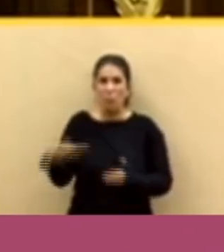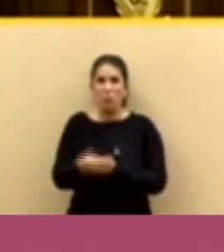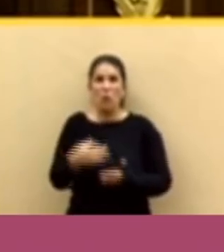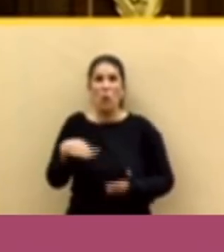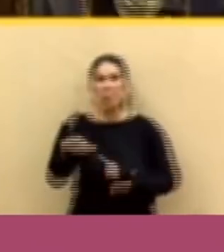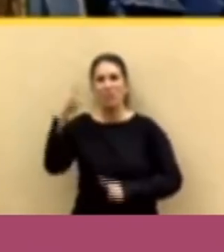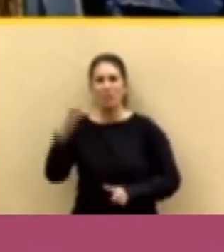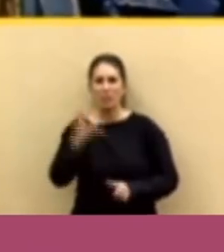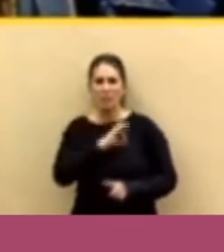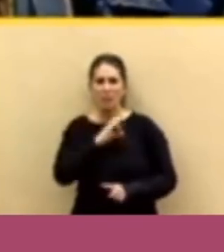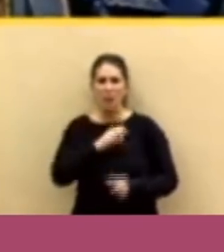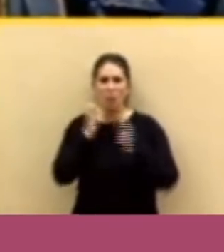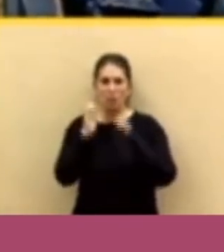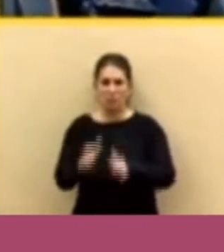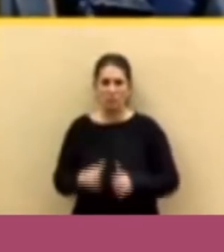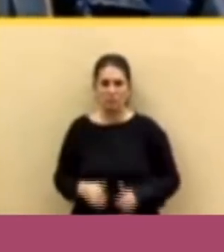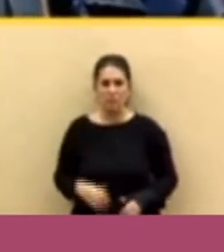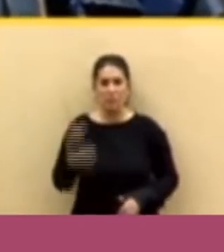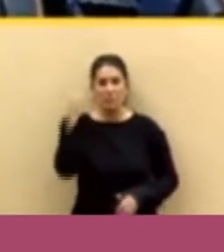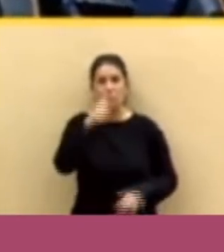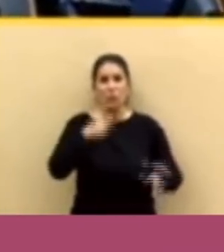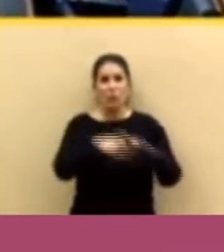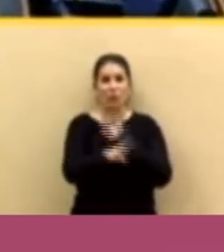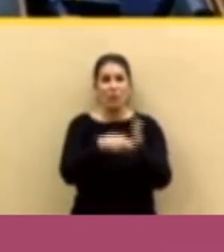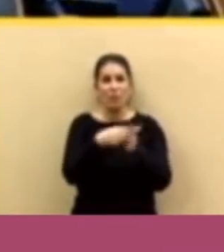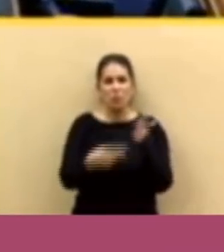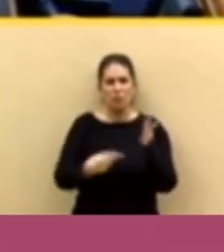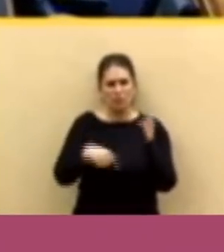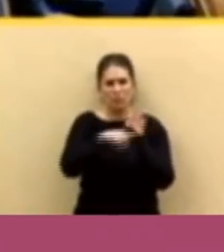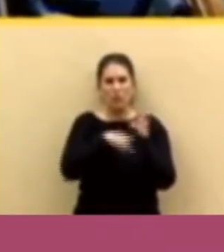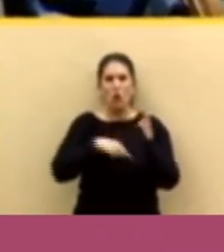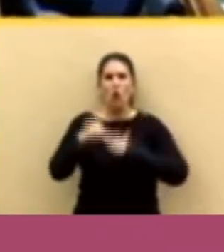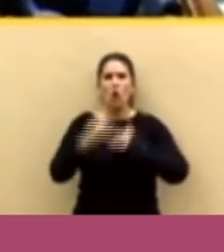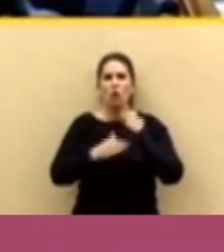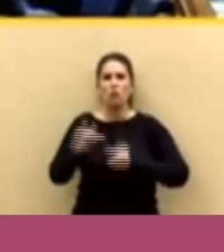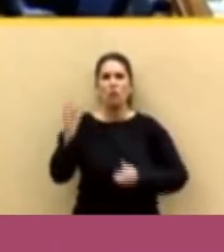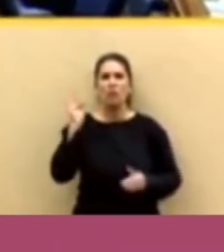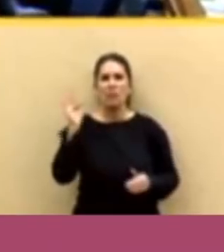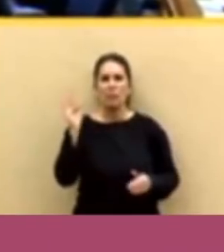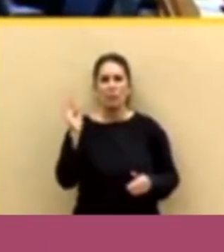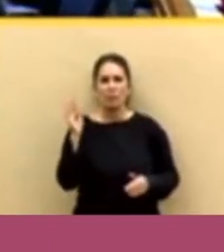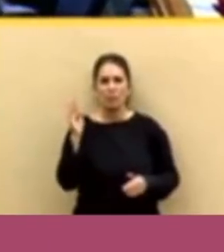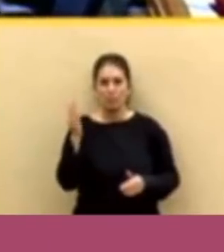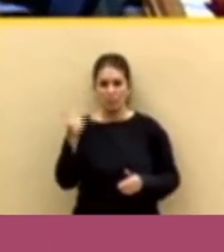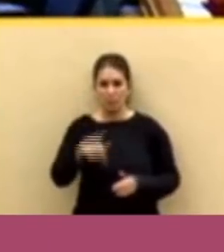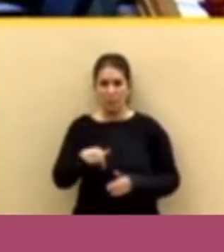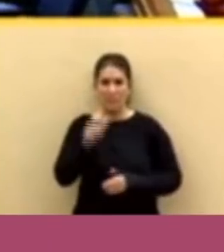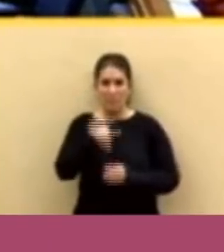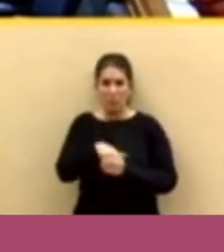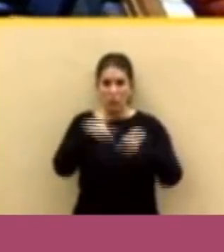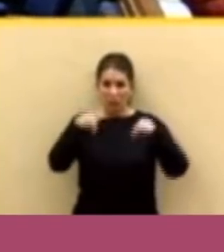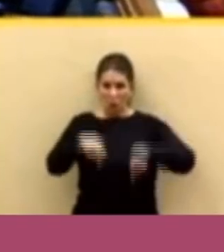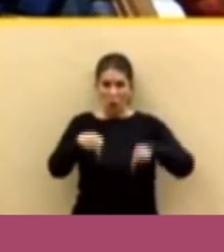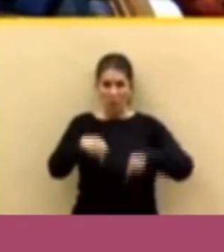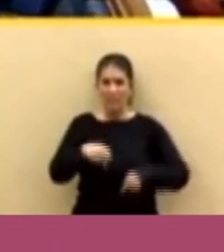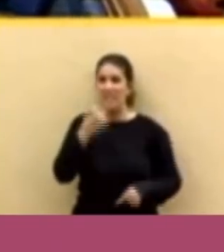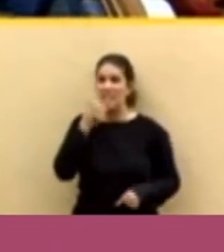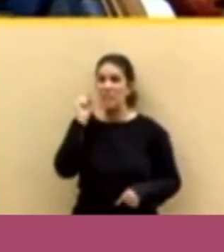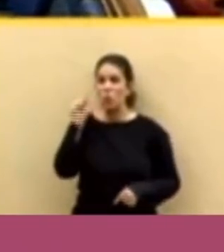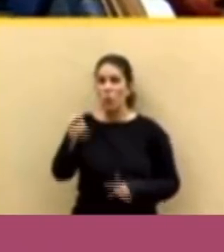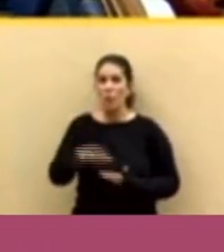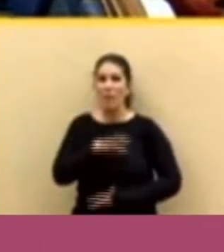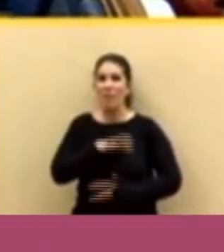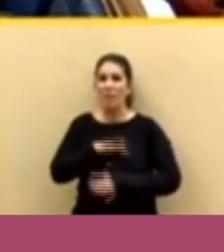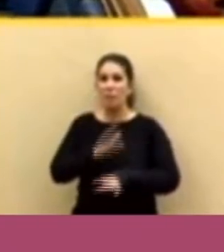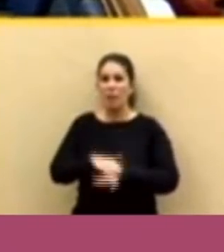verdad, que hayamos convertido todos en un plebiscito el voto del Partido Popular hoy me parece realmente desenfocado y tener un astigmatismo político y social importante.